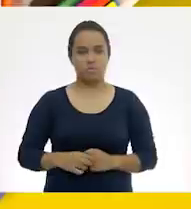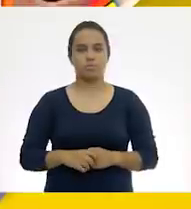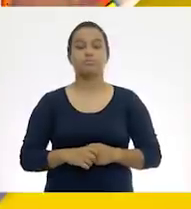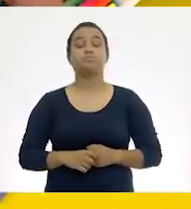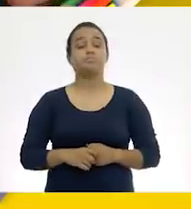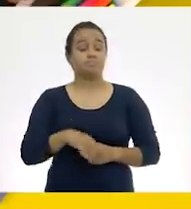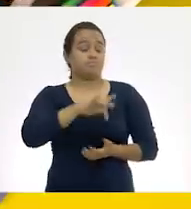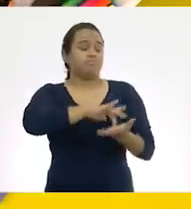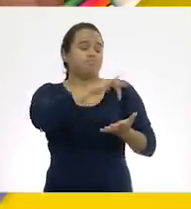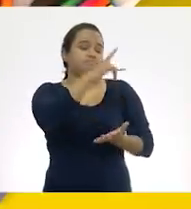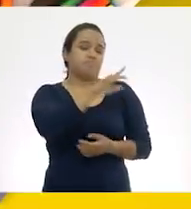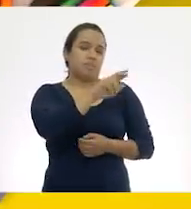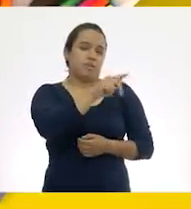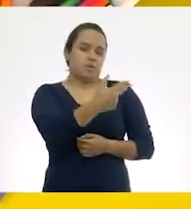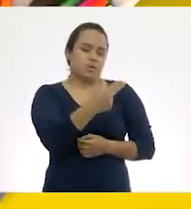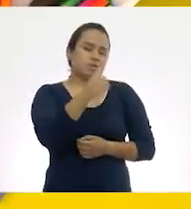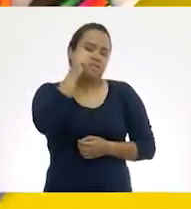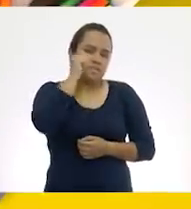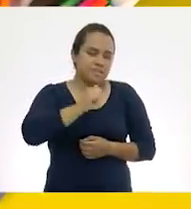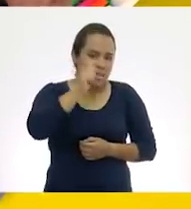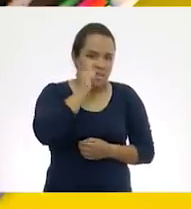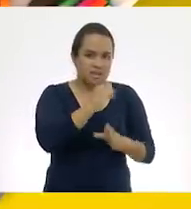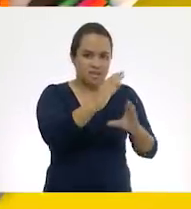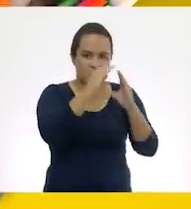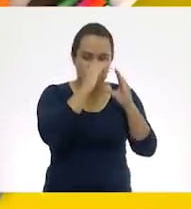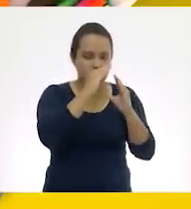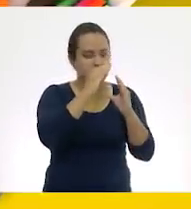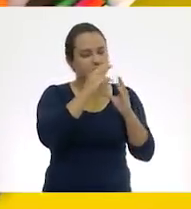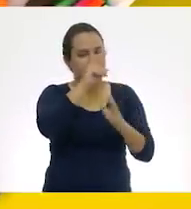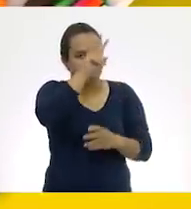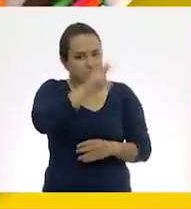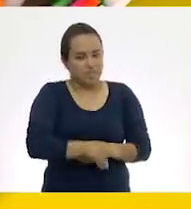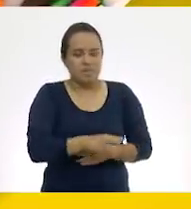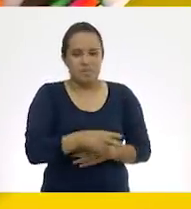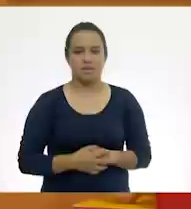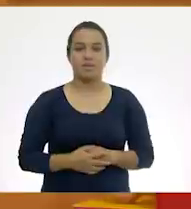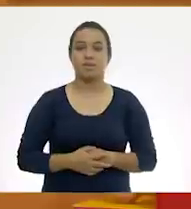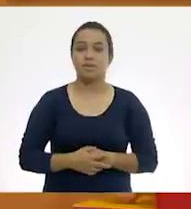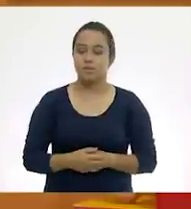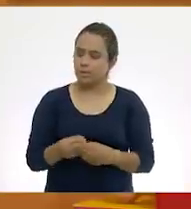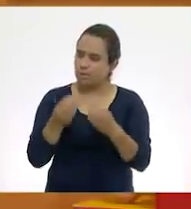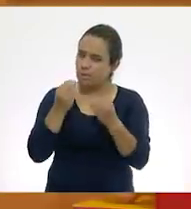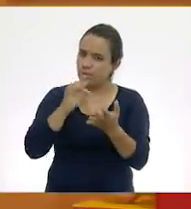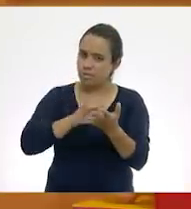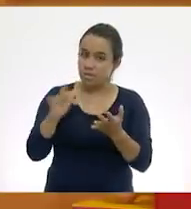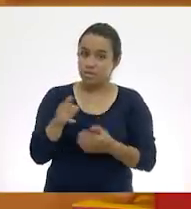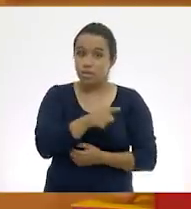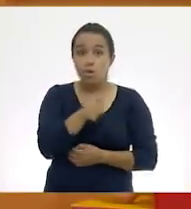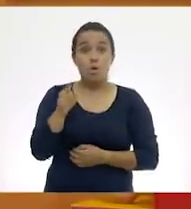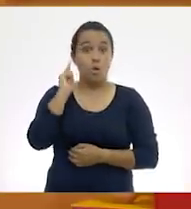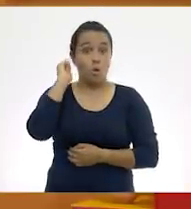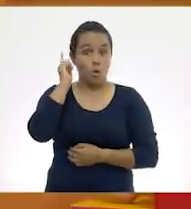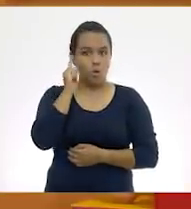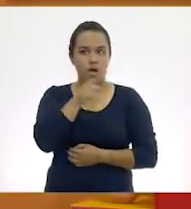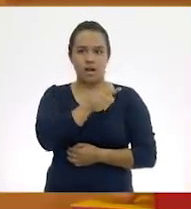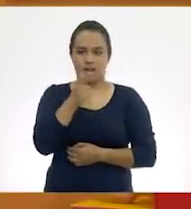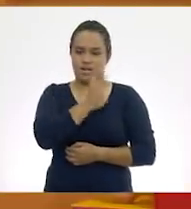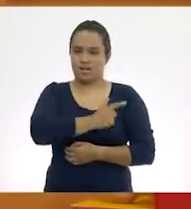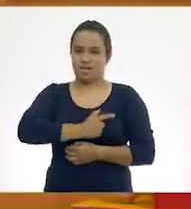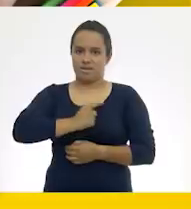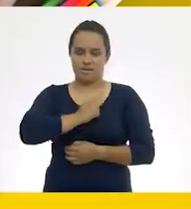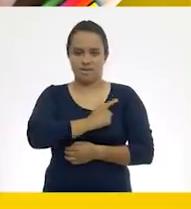Ruth, te agradecemos como siempre por todo el conocimiento que nos compartes. Muchísimas gracias a ustedes, espero que todos lo hayamos